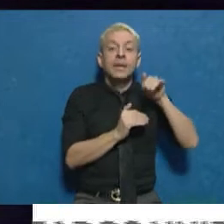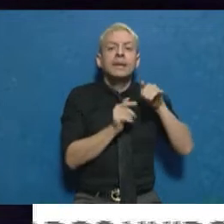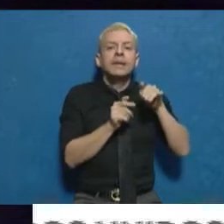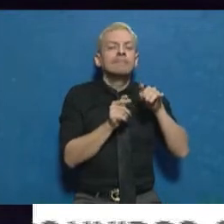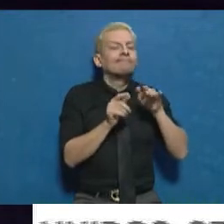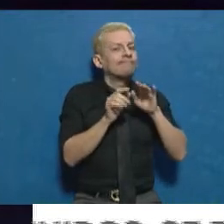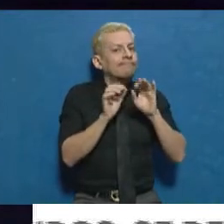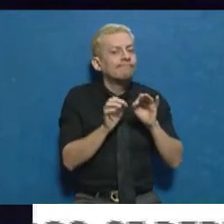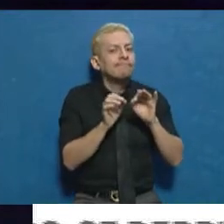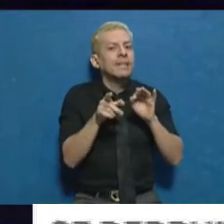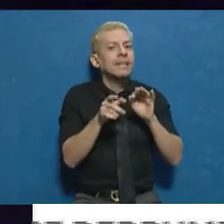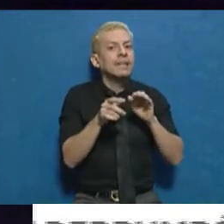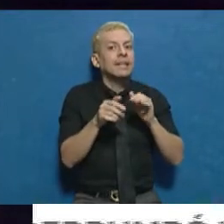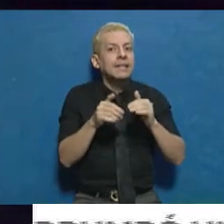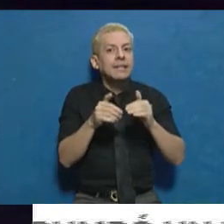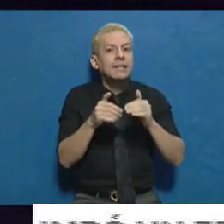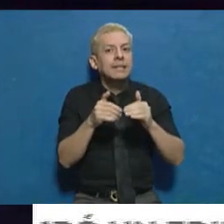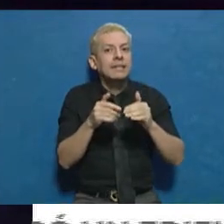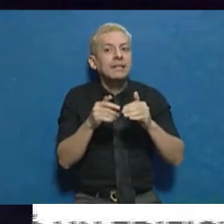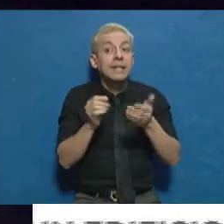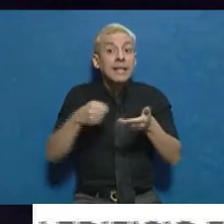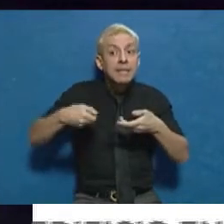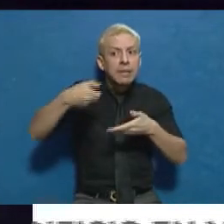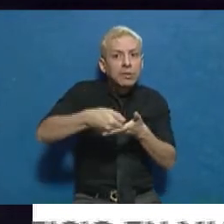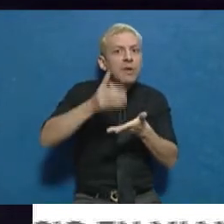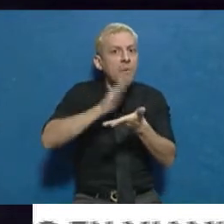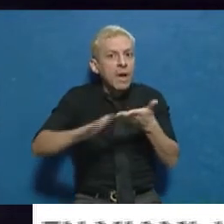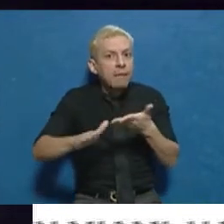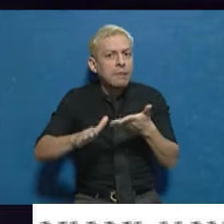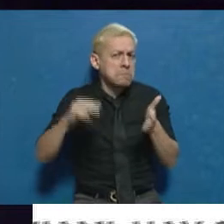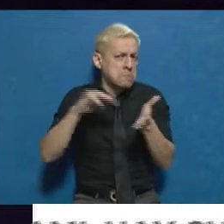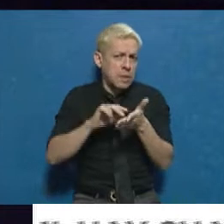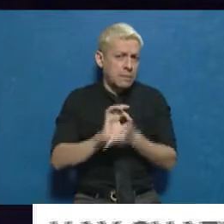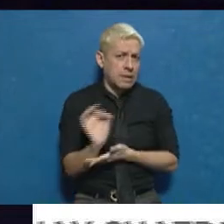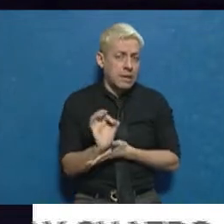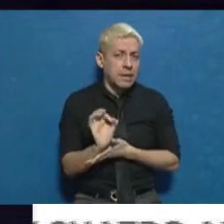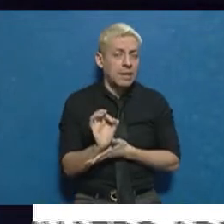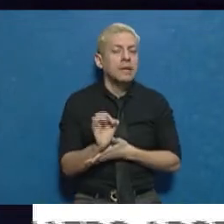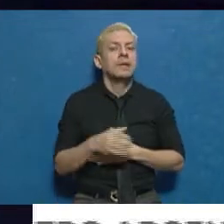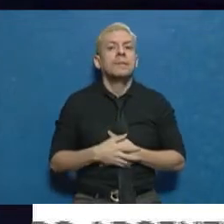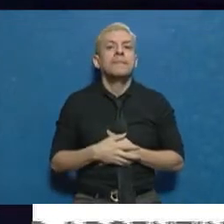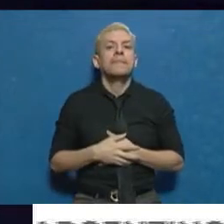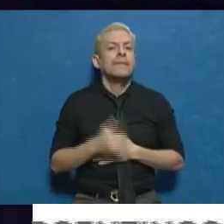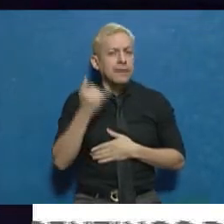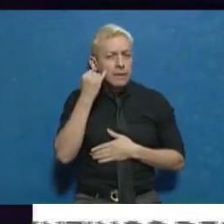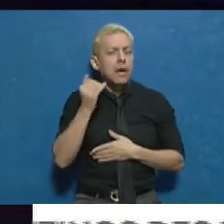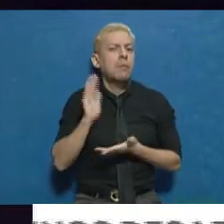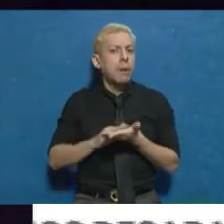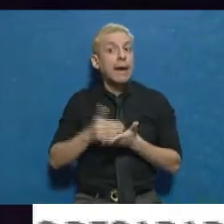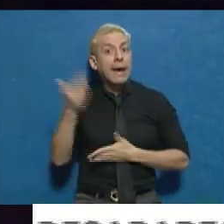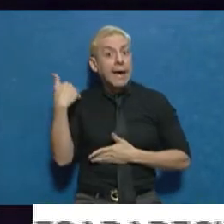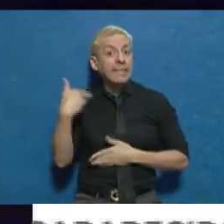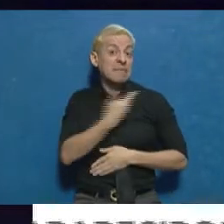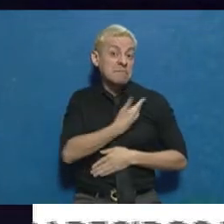la posibilidad de crecimiento de conexiones o inversiones, porque de hecho hemos comprobado que con el tarifazo de Mauricio